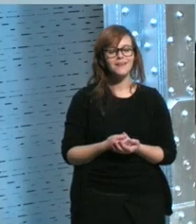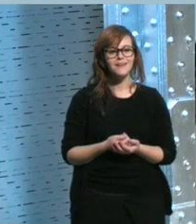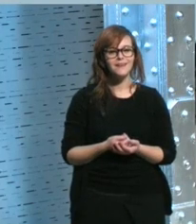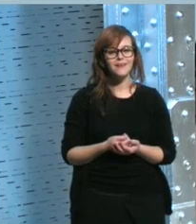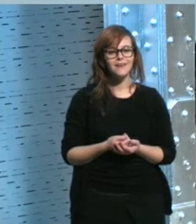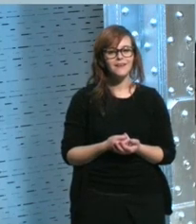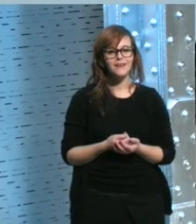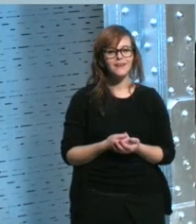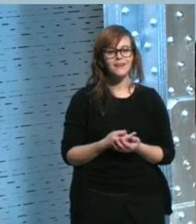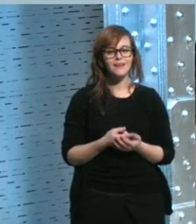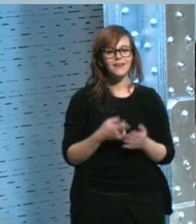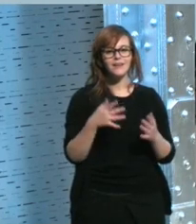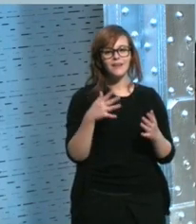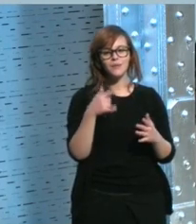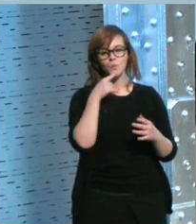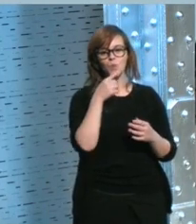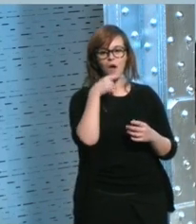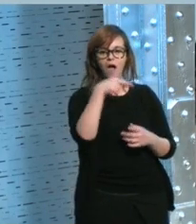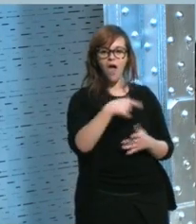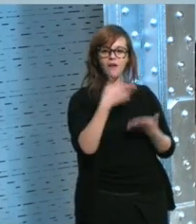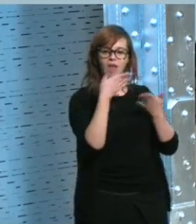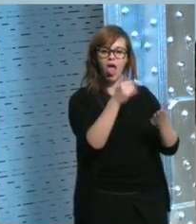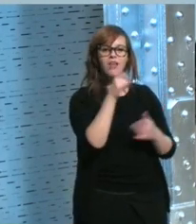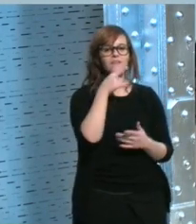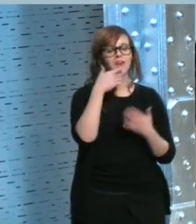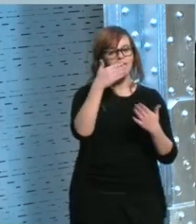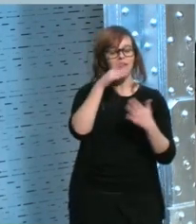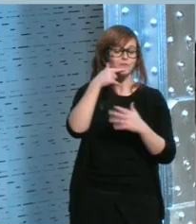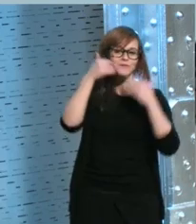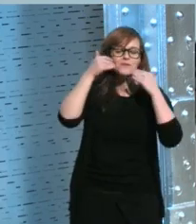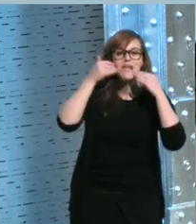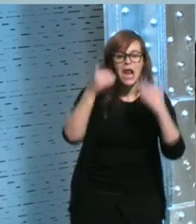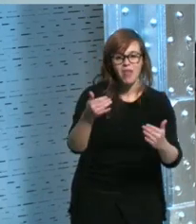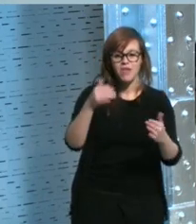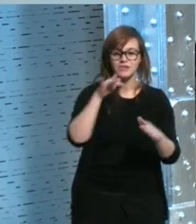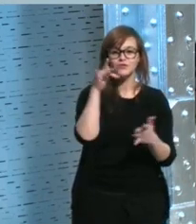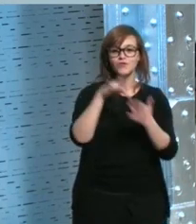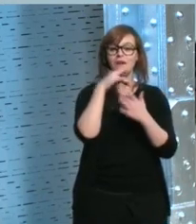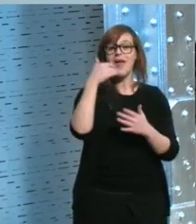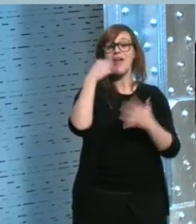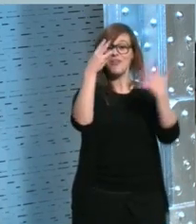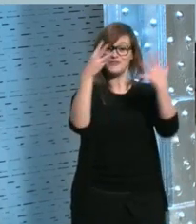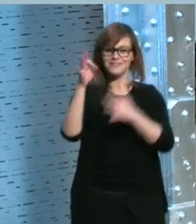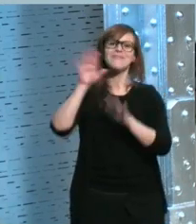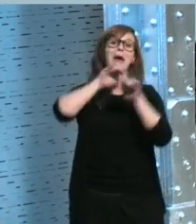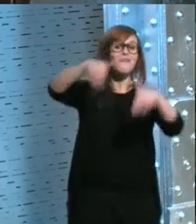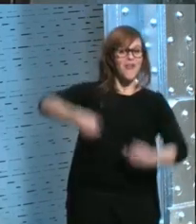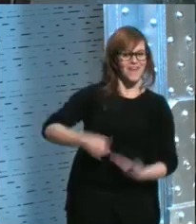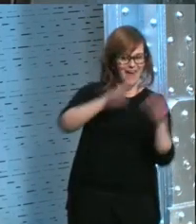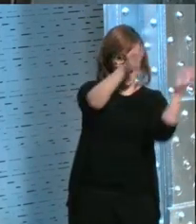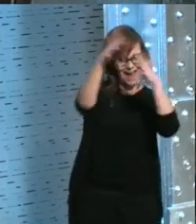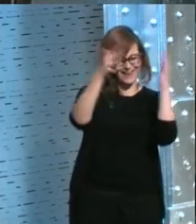Here you go, felicidades. Bueno, muchísimas gracias. Gracias a ti. Volveré para los 80 años para la